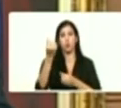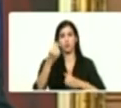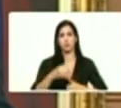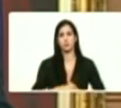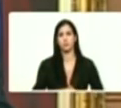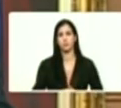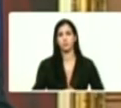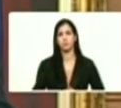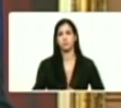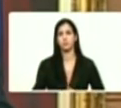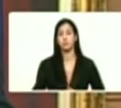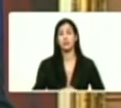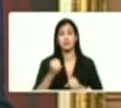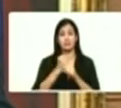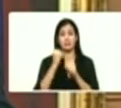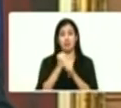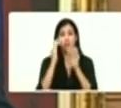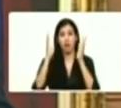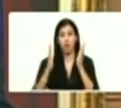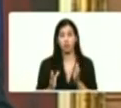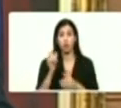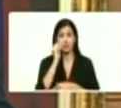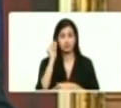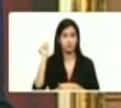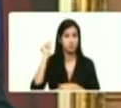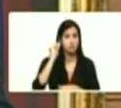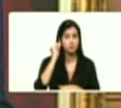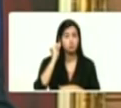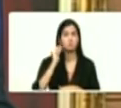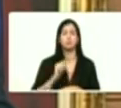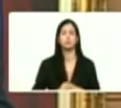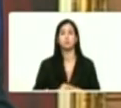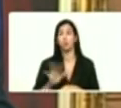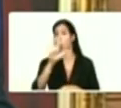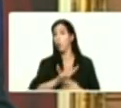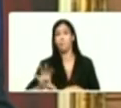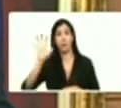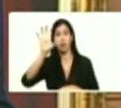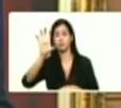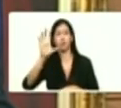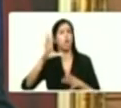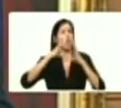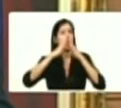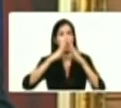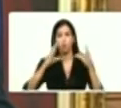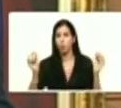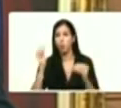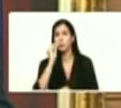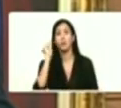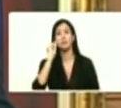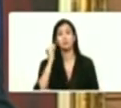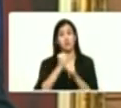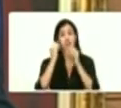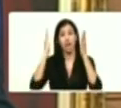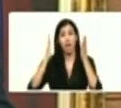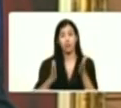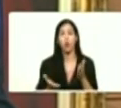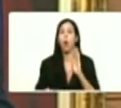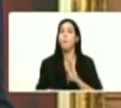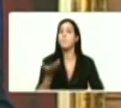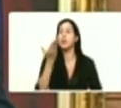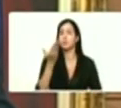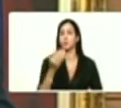y los trabajadores y las trabajadoras del país todos los trabajadores con el aumento